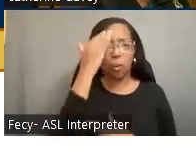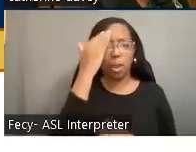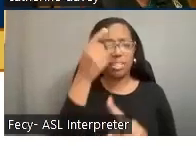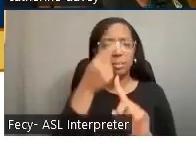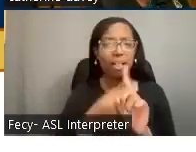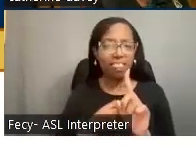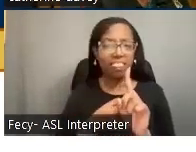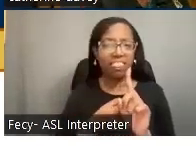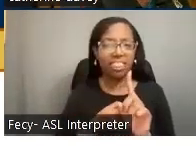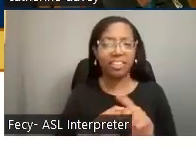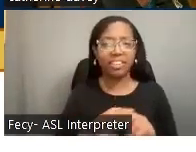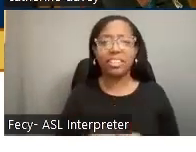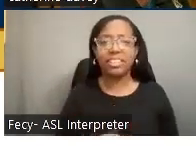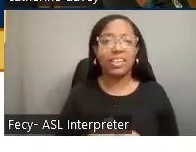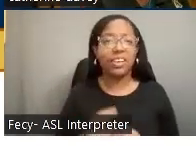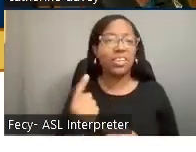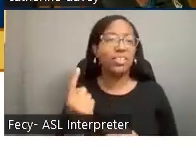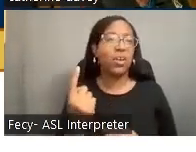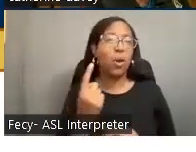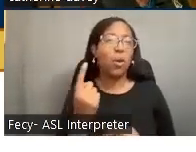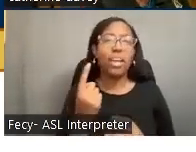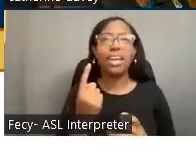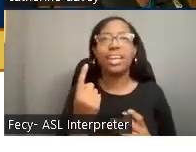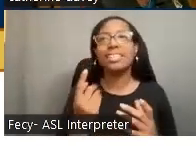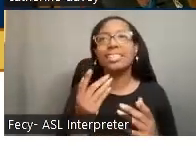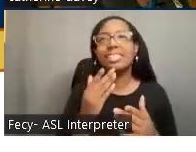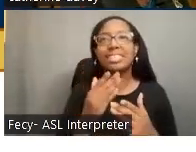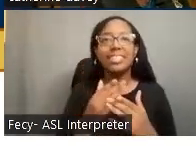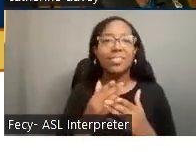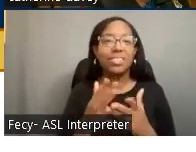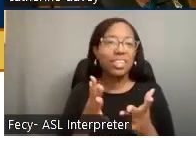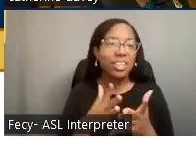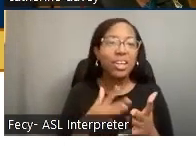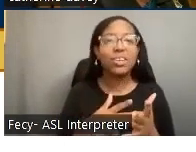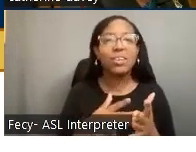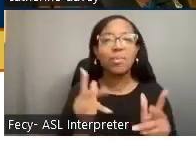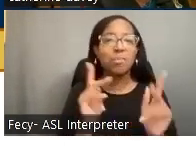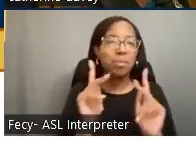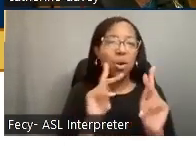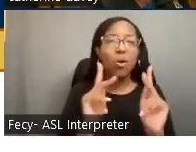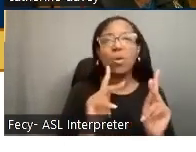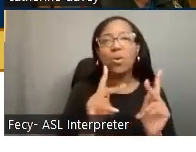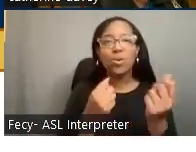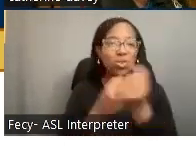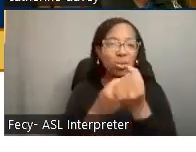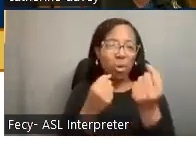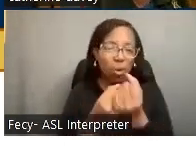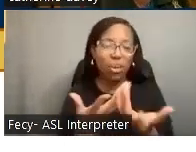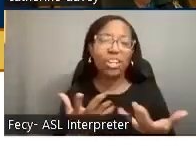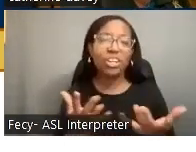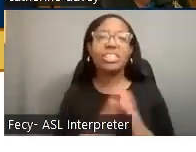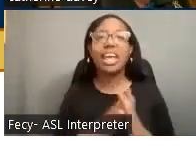el síndrome de Down, octubre es el mes donde hacemos recaudación